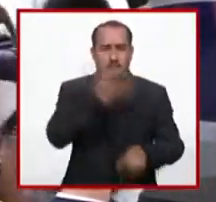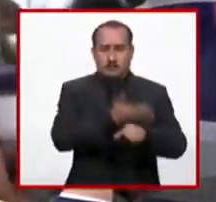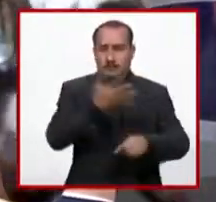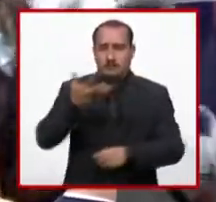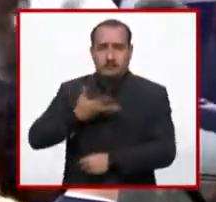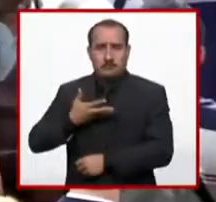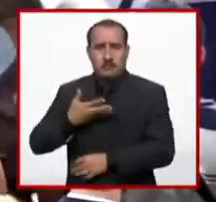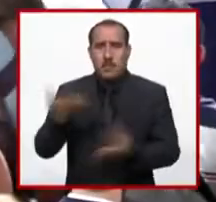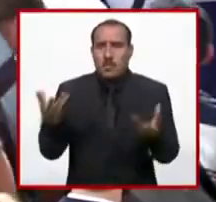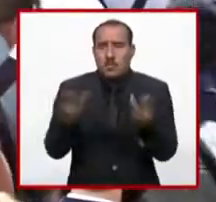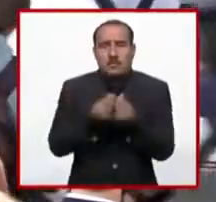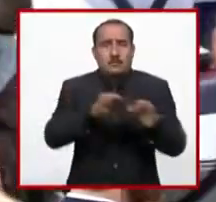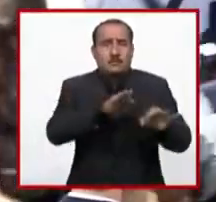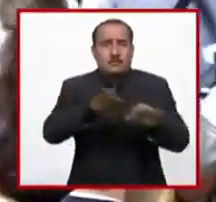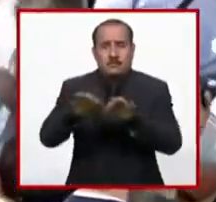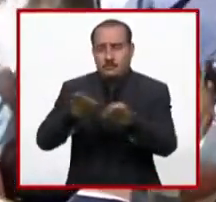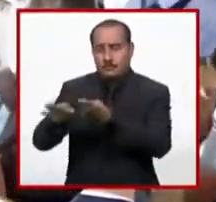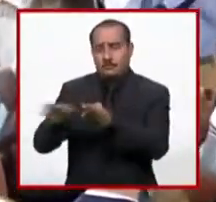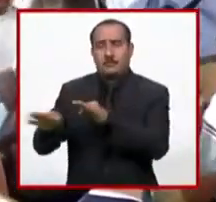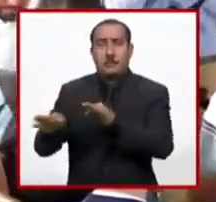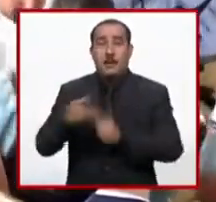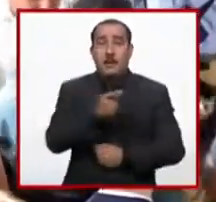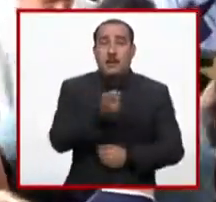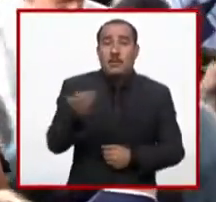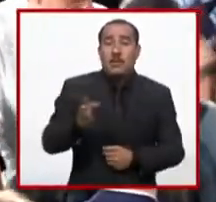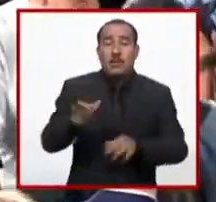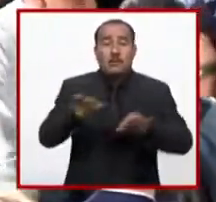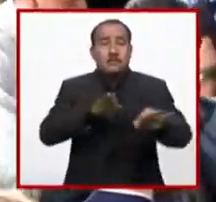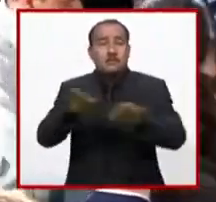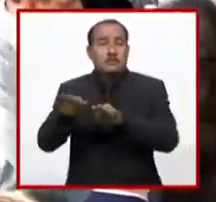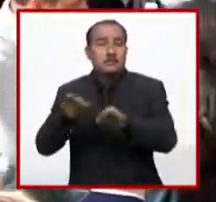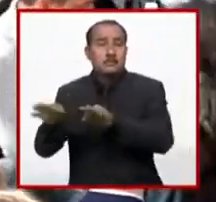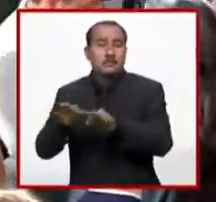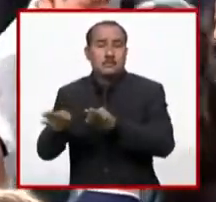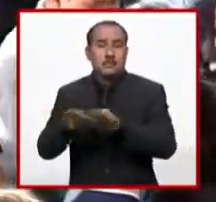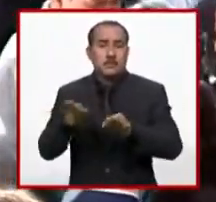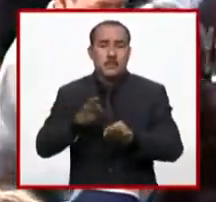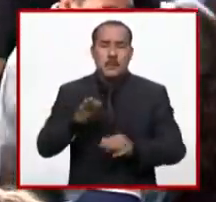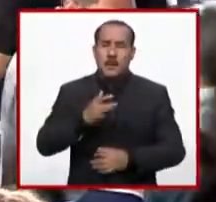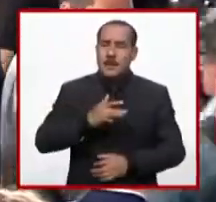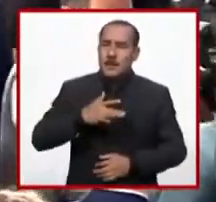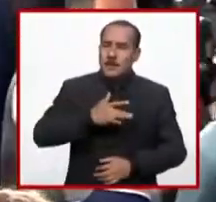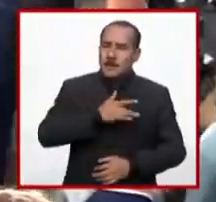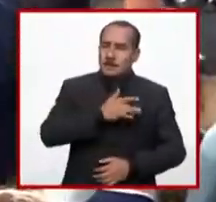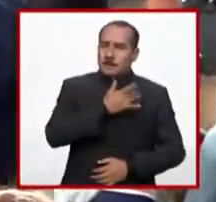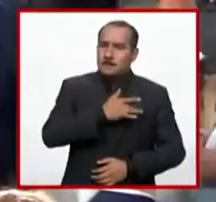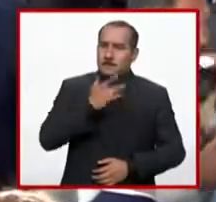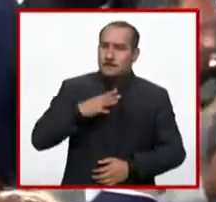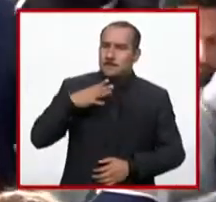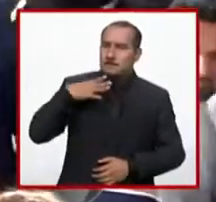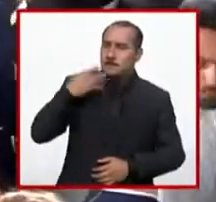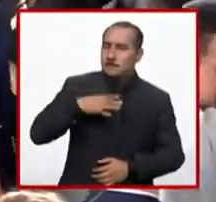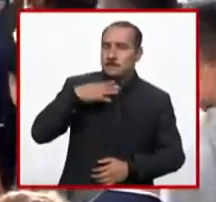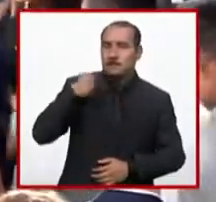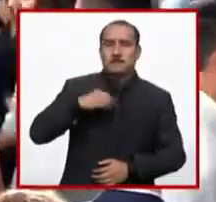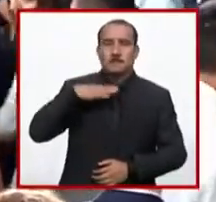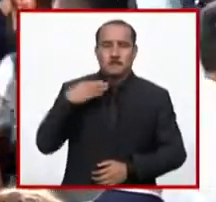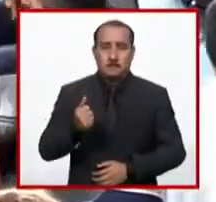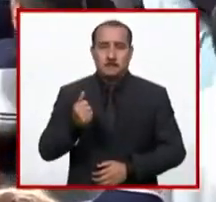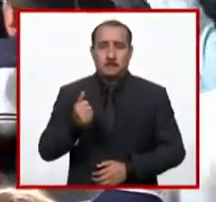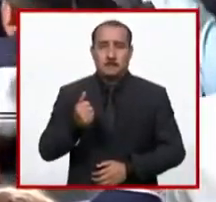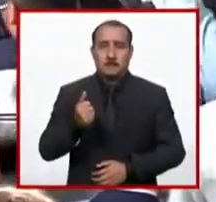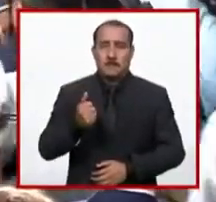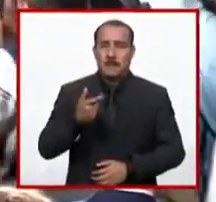administración estatal han realizado, que lo han hecho con todo el corazón, además de que tienen un sentido